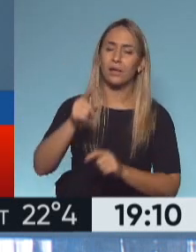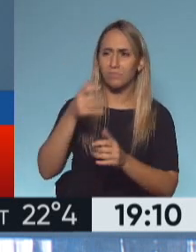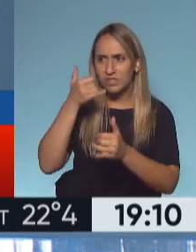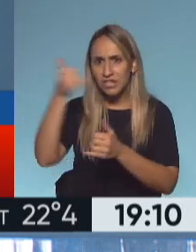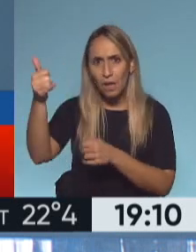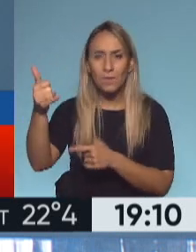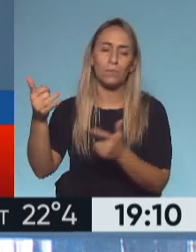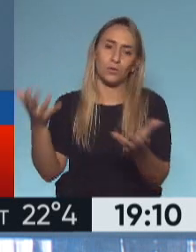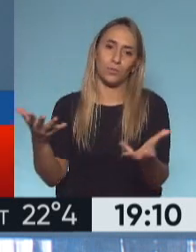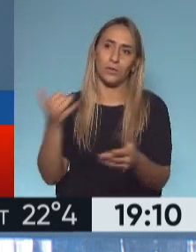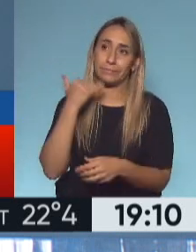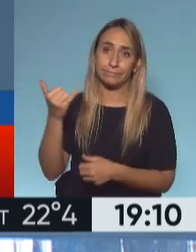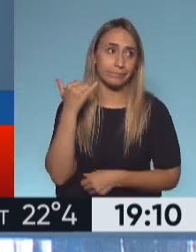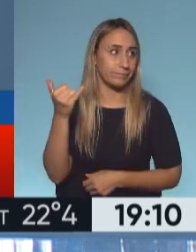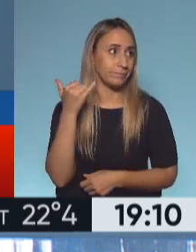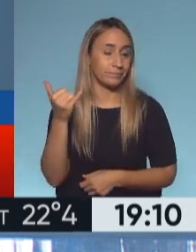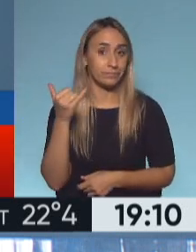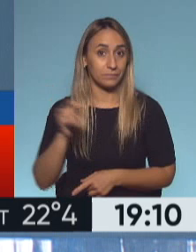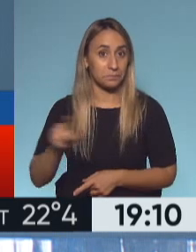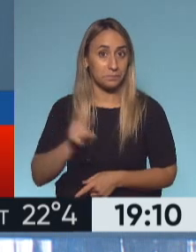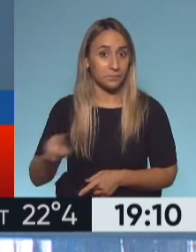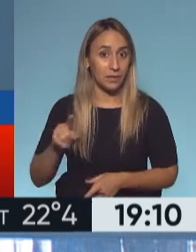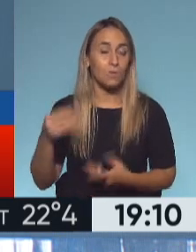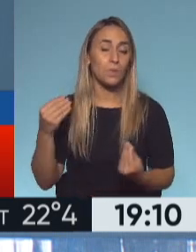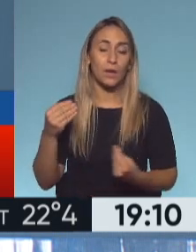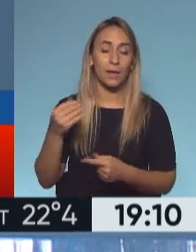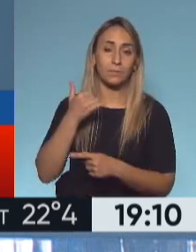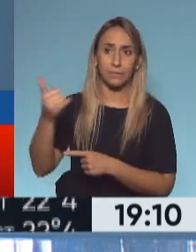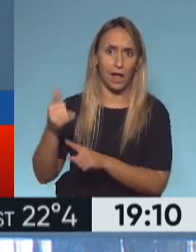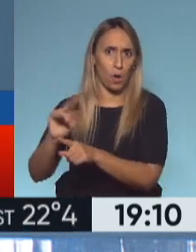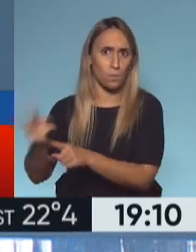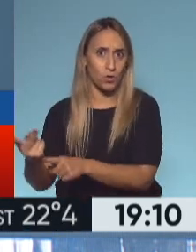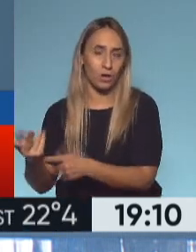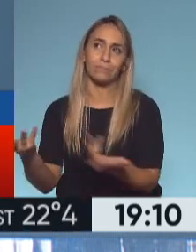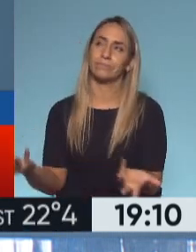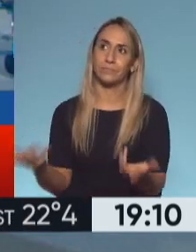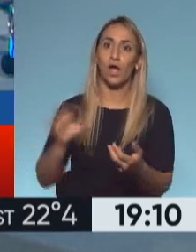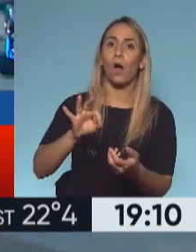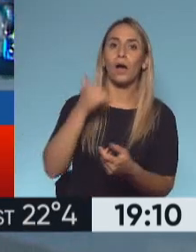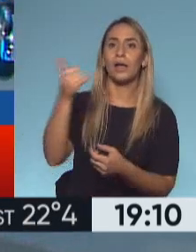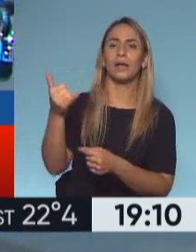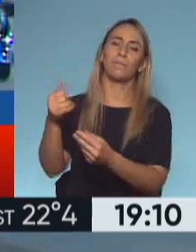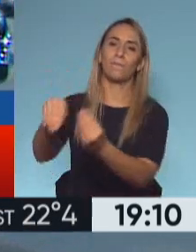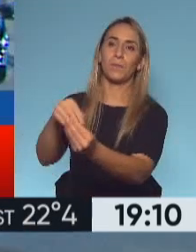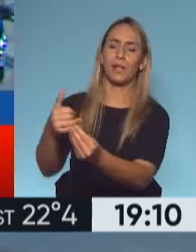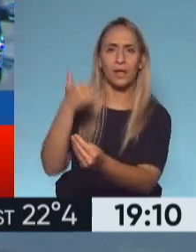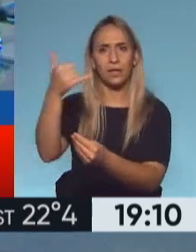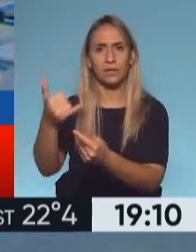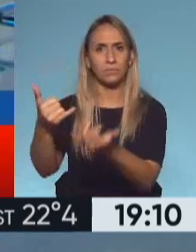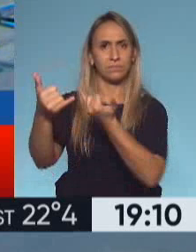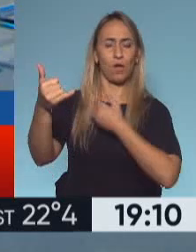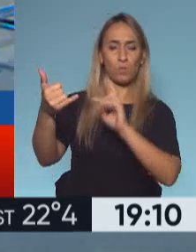las llamaban, lógicamente, no atendía a nadie porque estaba fallecido, o era el teléfono de algún familiar y le decían: no, esta persona falleció. Otras personas que decían: yo nunca me